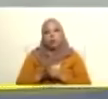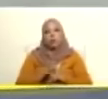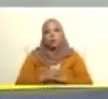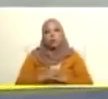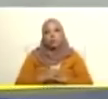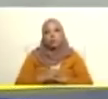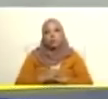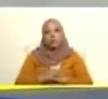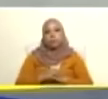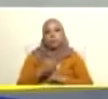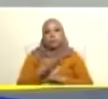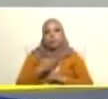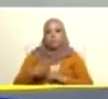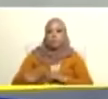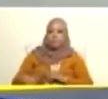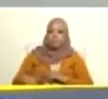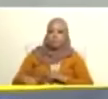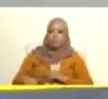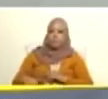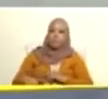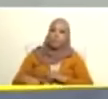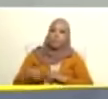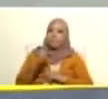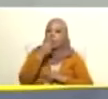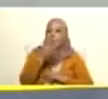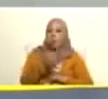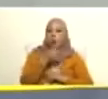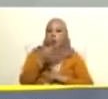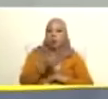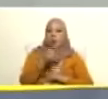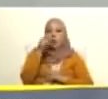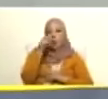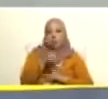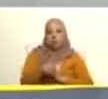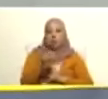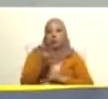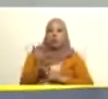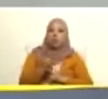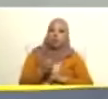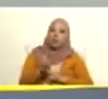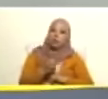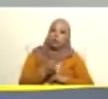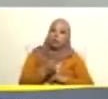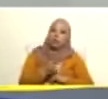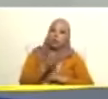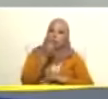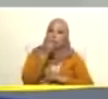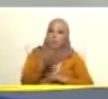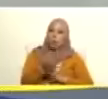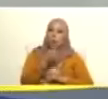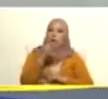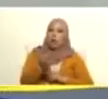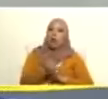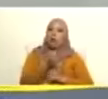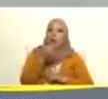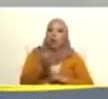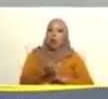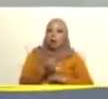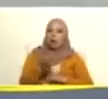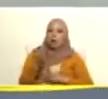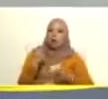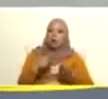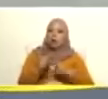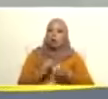es, presidente. Buenas tardes al pueblo de Venezuela. Buenas tardes a todos los sectores económicos,